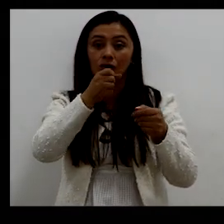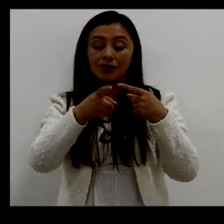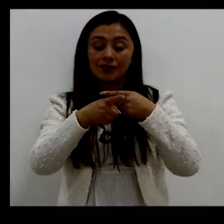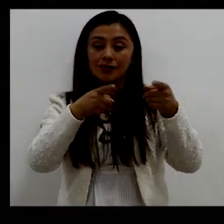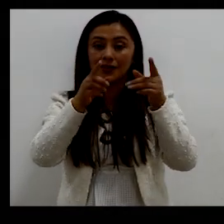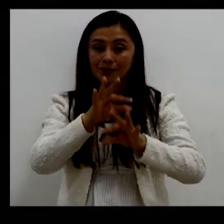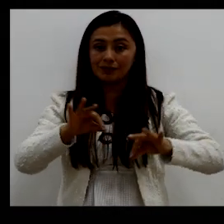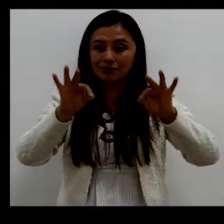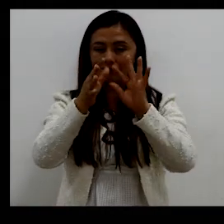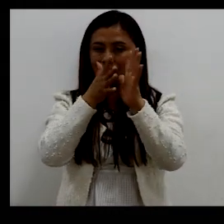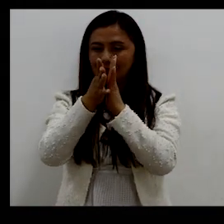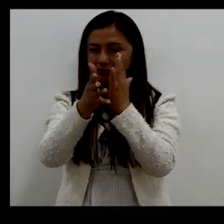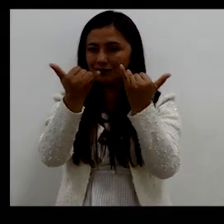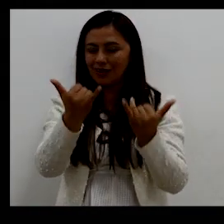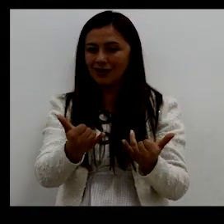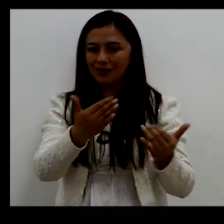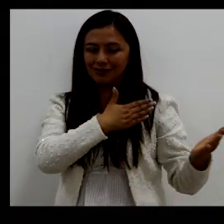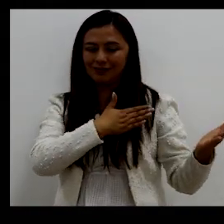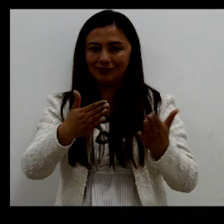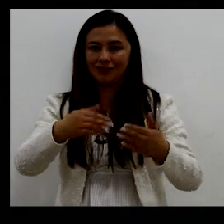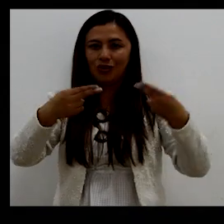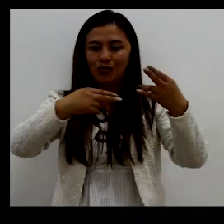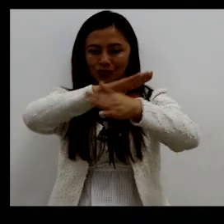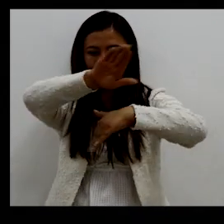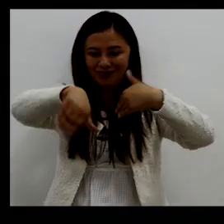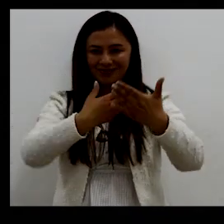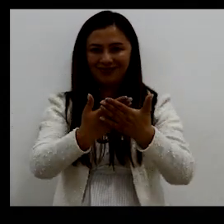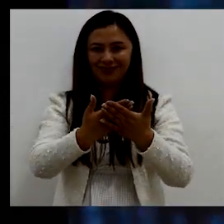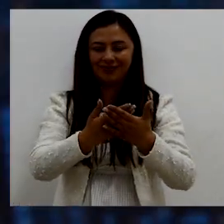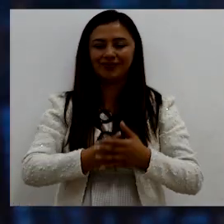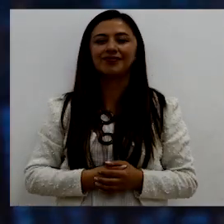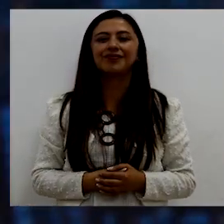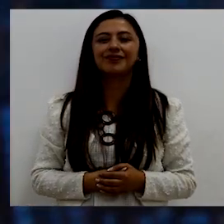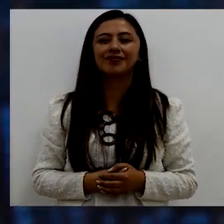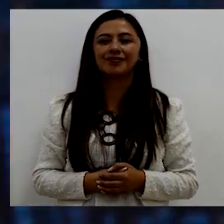las noticias destacadas de la semana. Bienvenidos, esto es Tunja, somos todos.